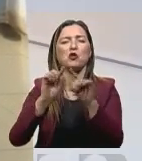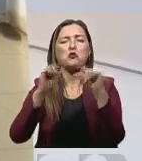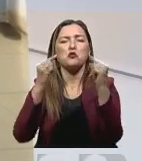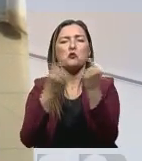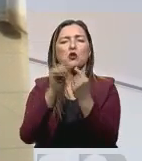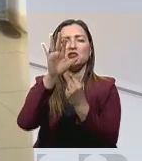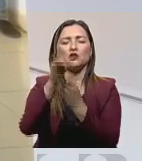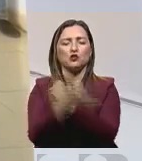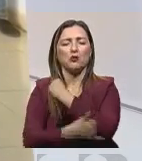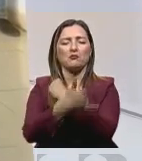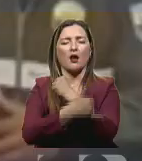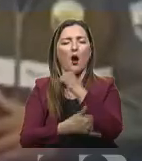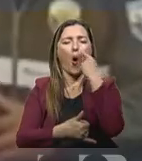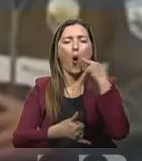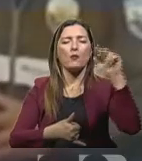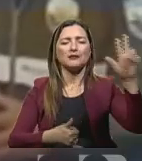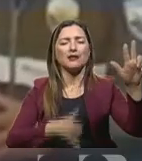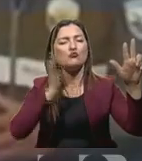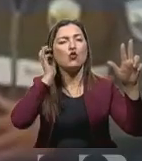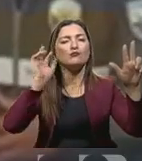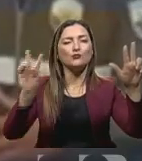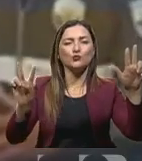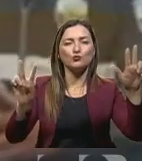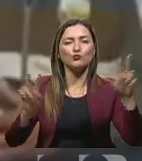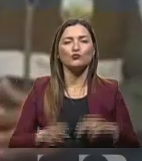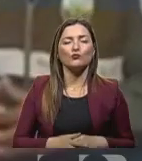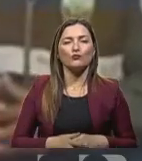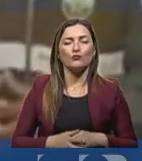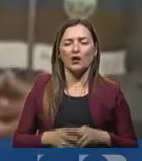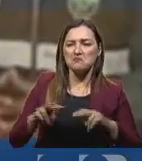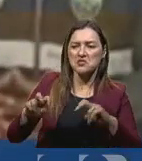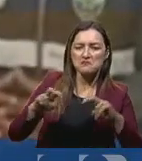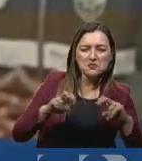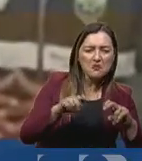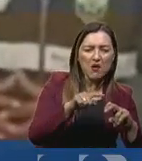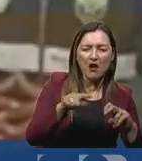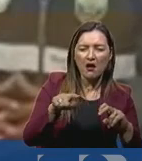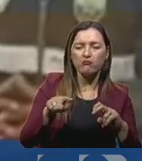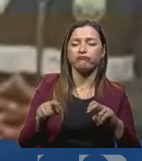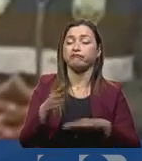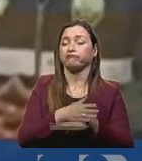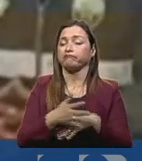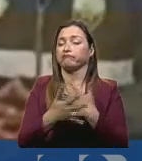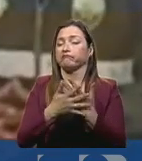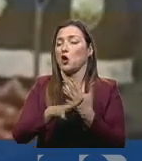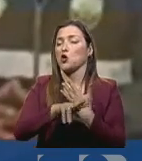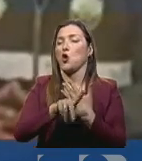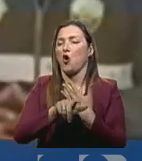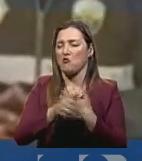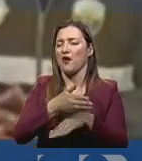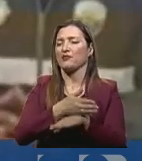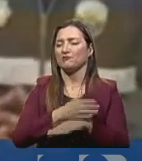tres hombres y dos mujeres se determina que por situaciones de robo y